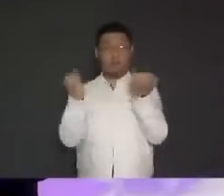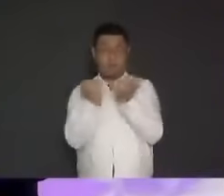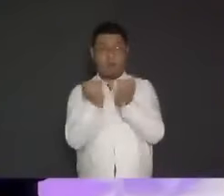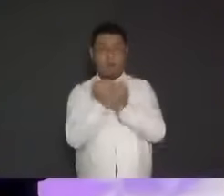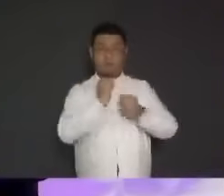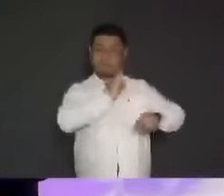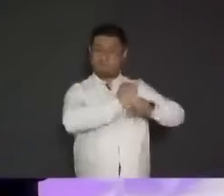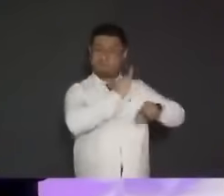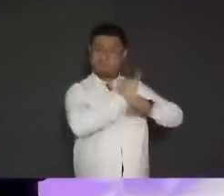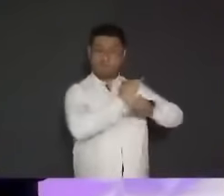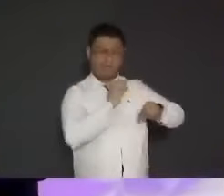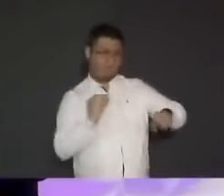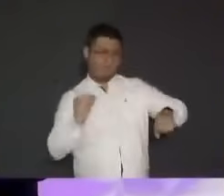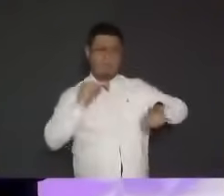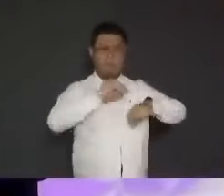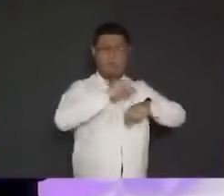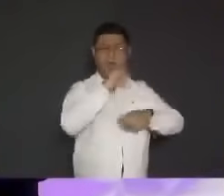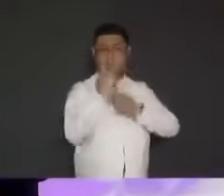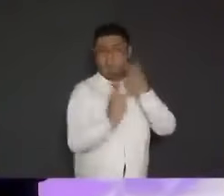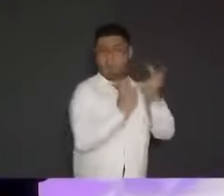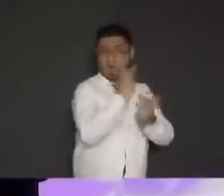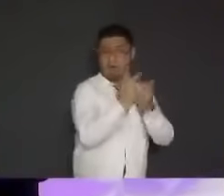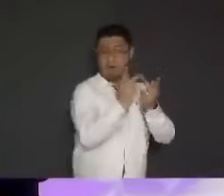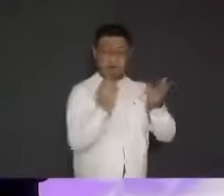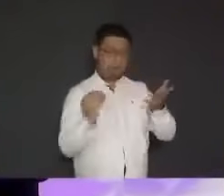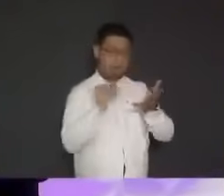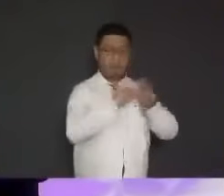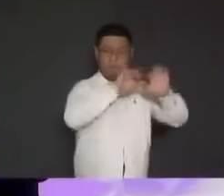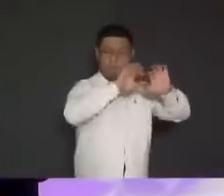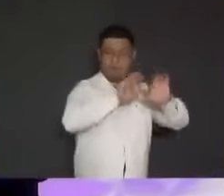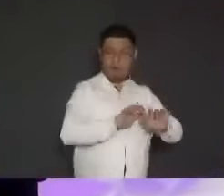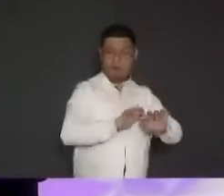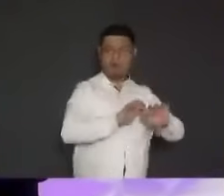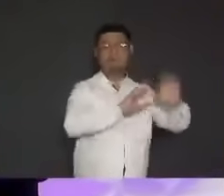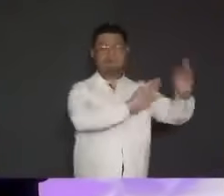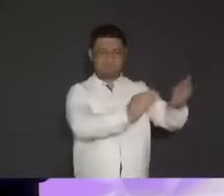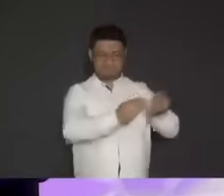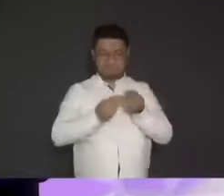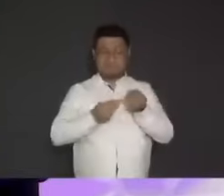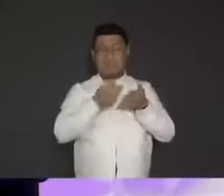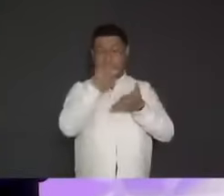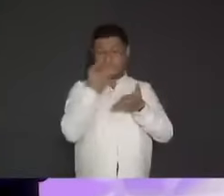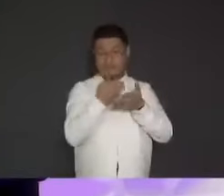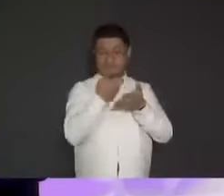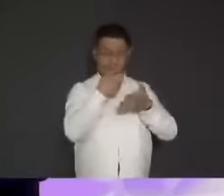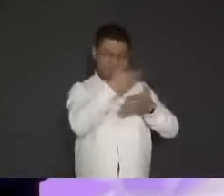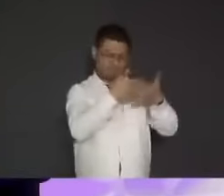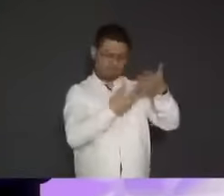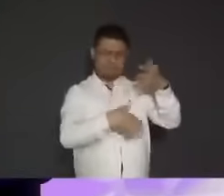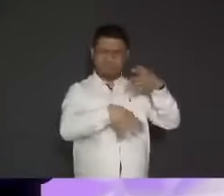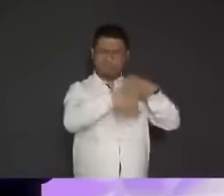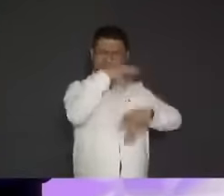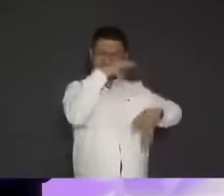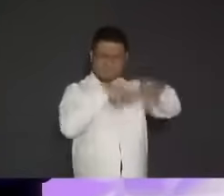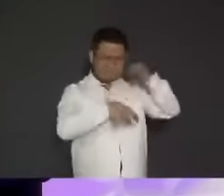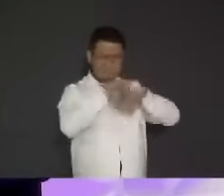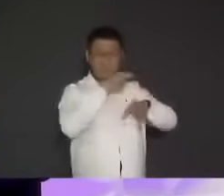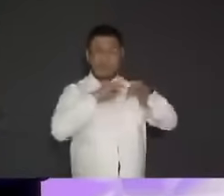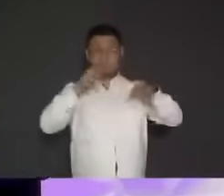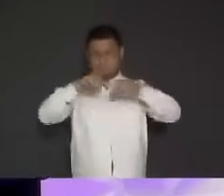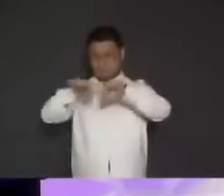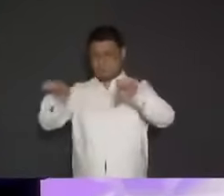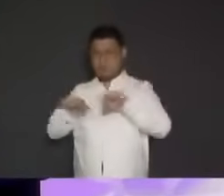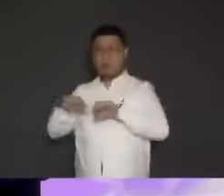pudieron depositar sus preguntas para este ejercicio democrático. Las preguntas, cabe recordar, fueron seleccionadas por un grupo de